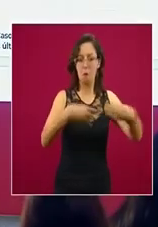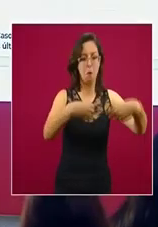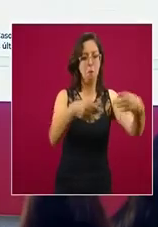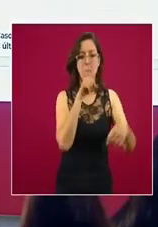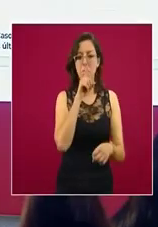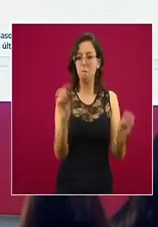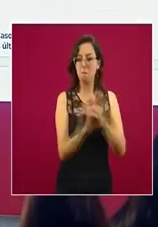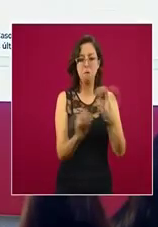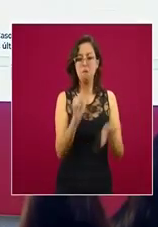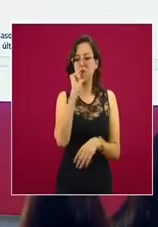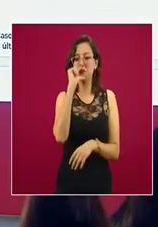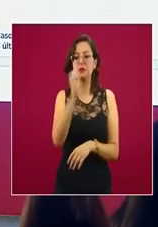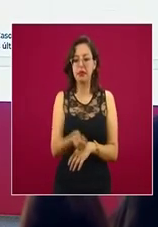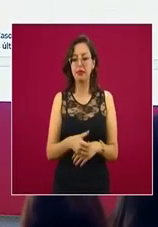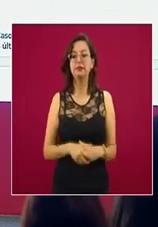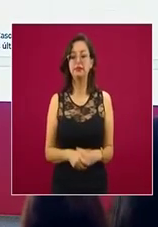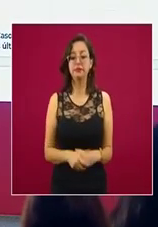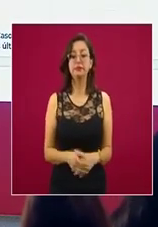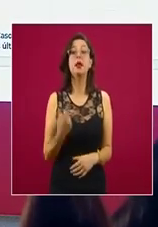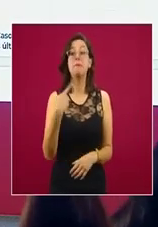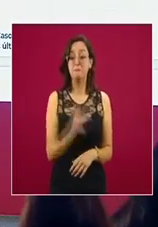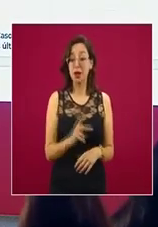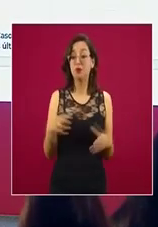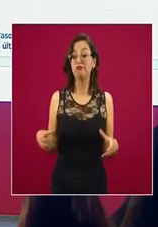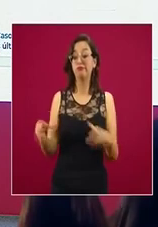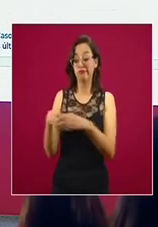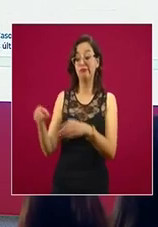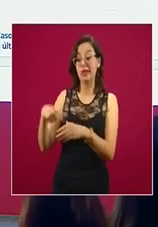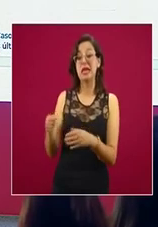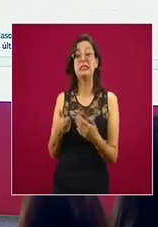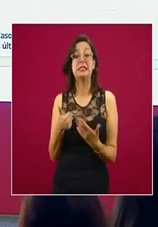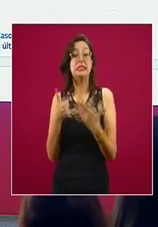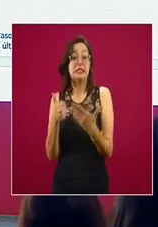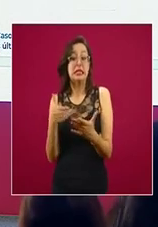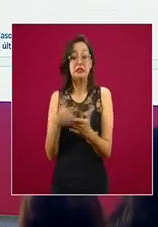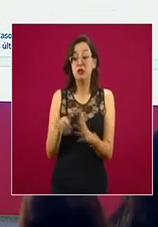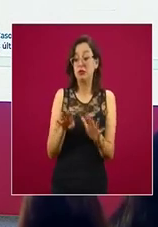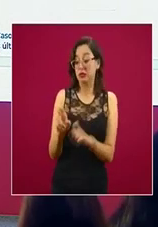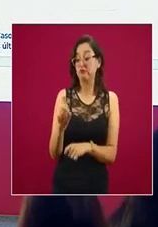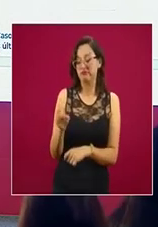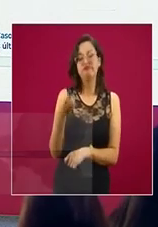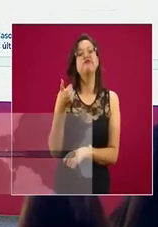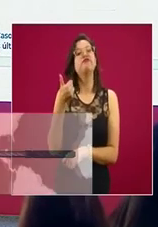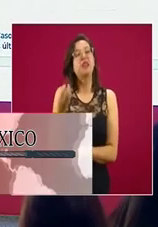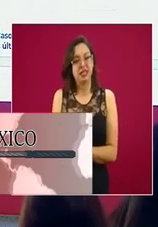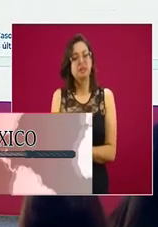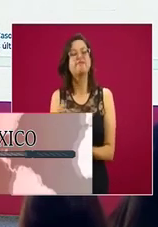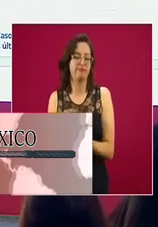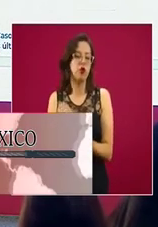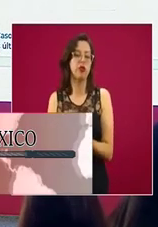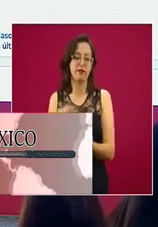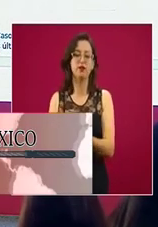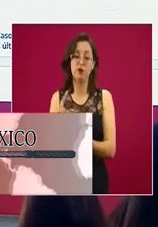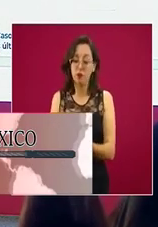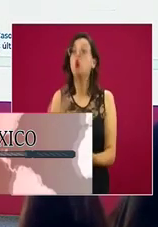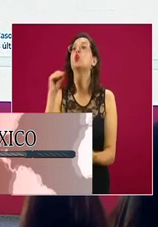transmisión hacia otras personas, pero sí lo son definitivamente 6.933 personas que en los últimos 14 días han